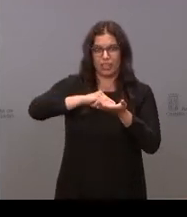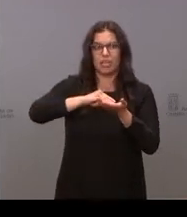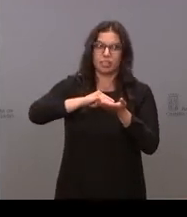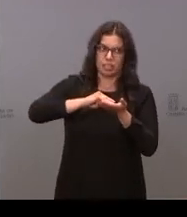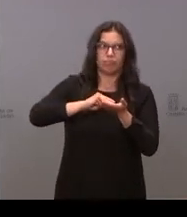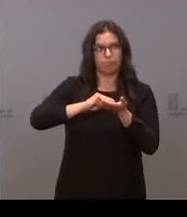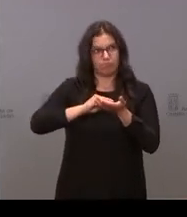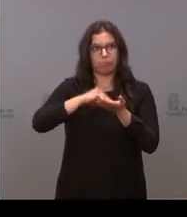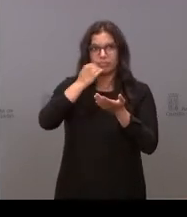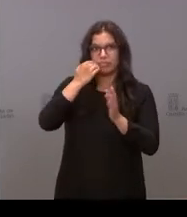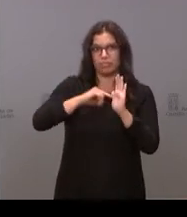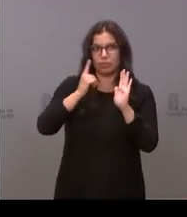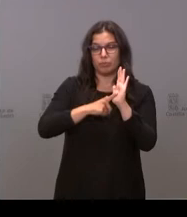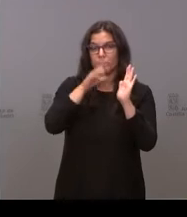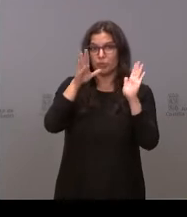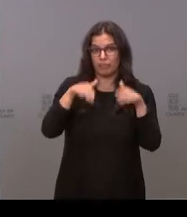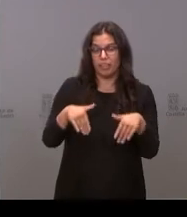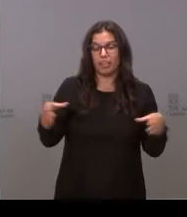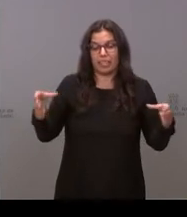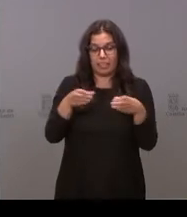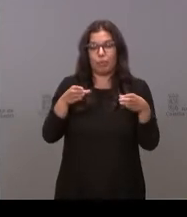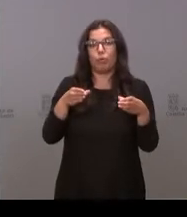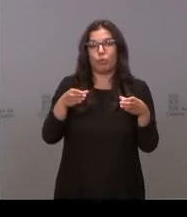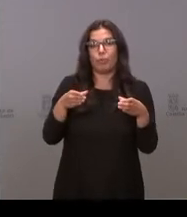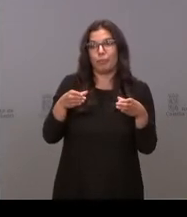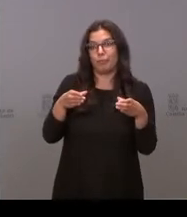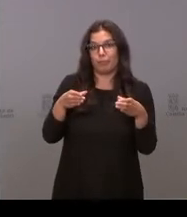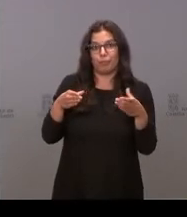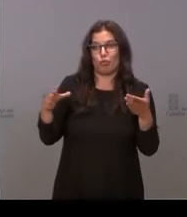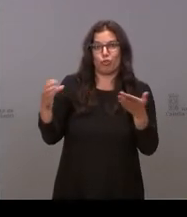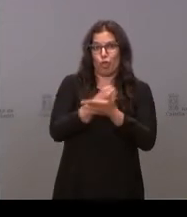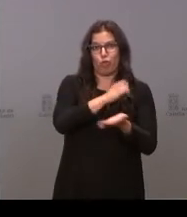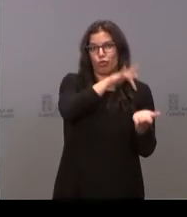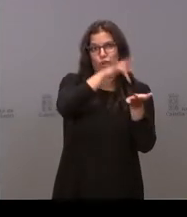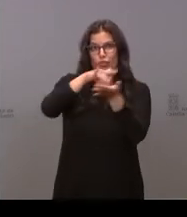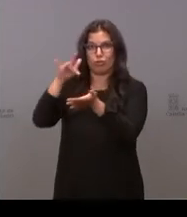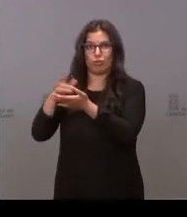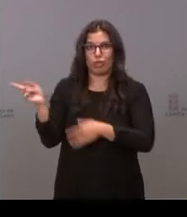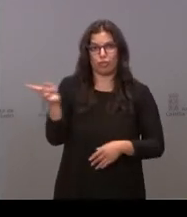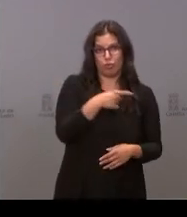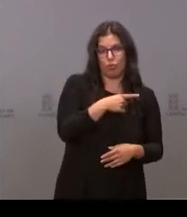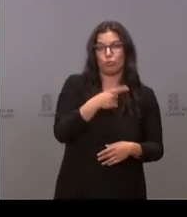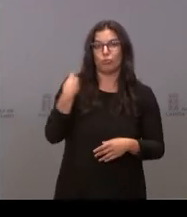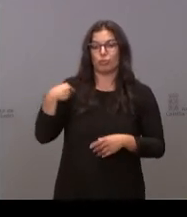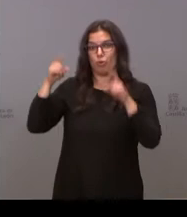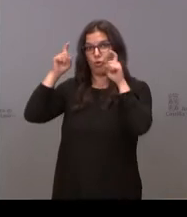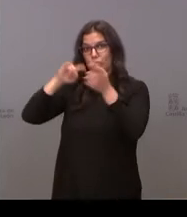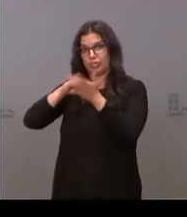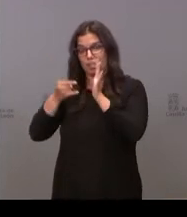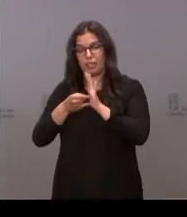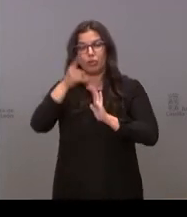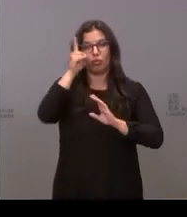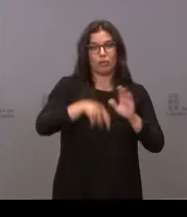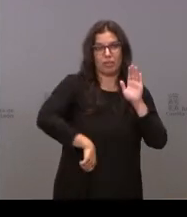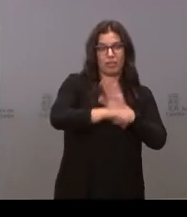completos, por decir así, porque al final en la plantilla del equipo todo el mundo lo ha pasado, en el staff técnico prácticamente también.